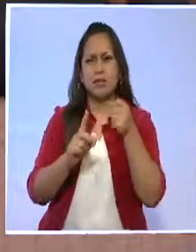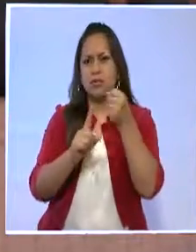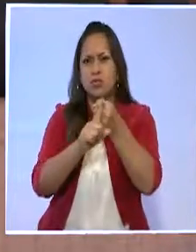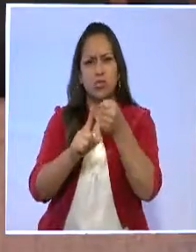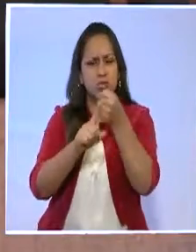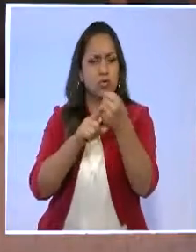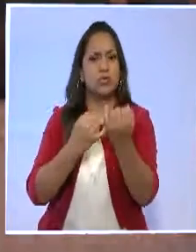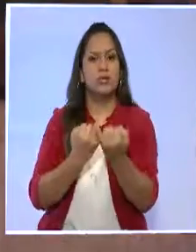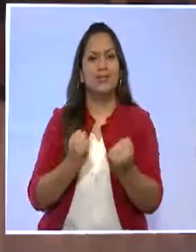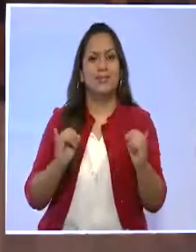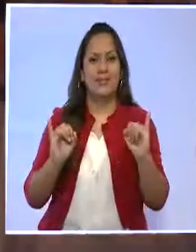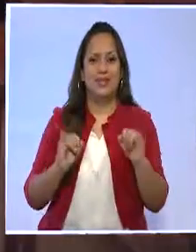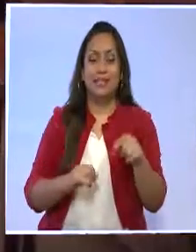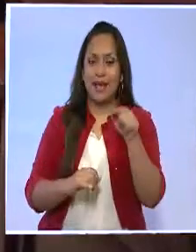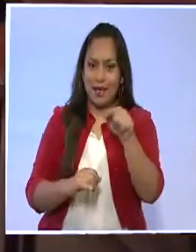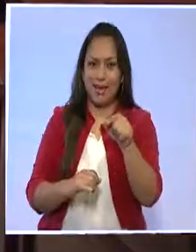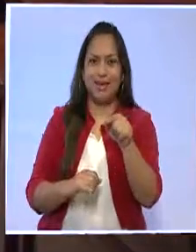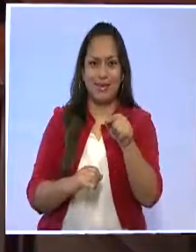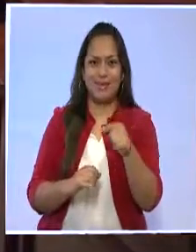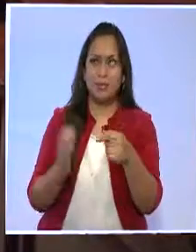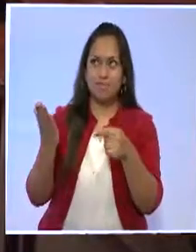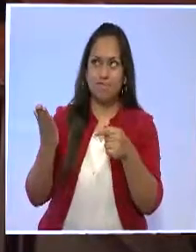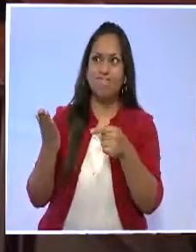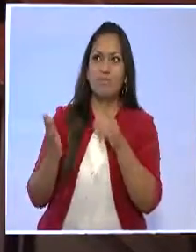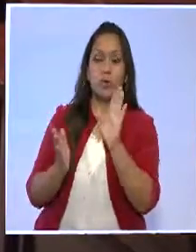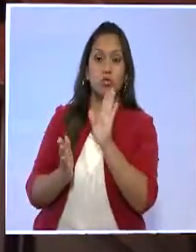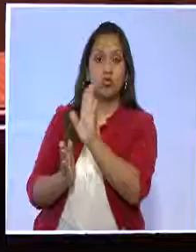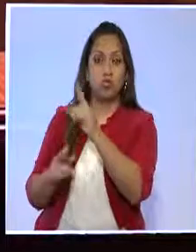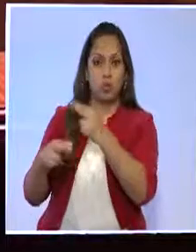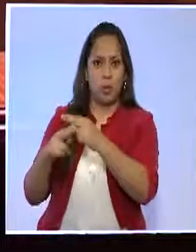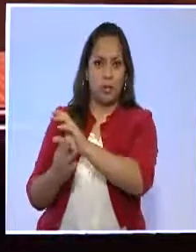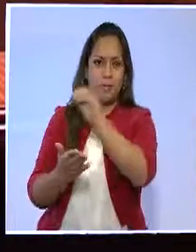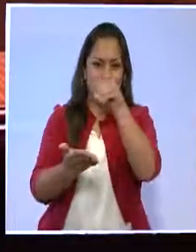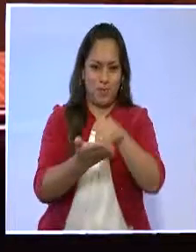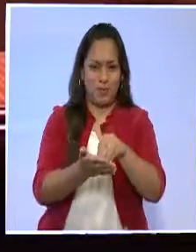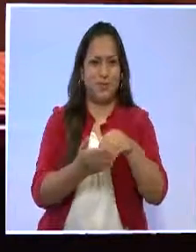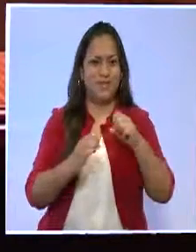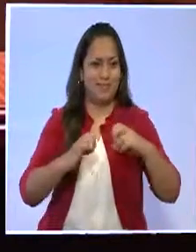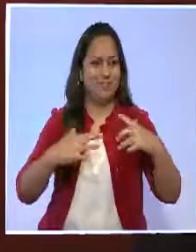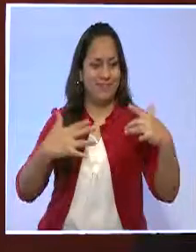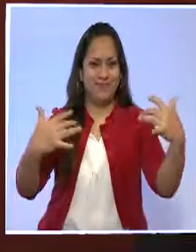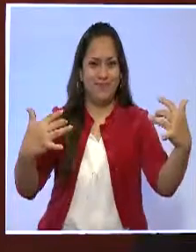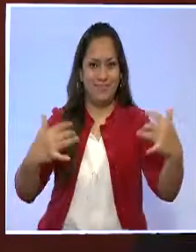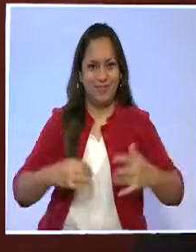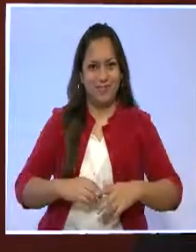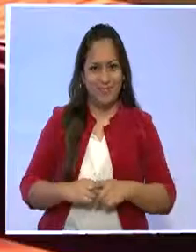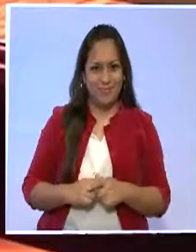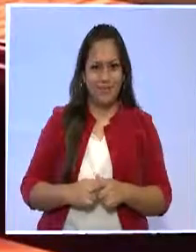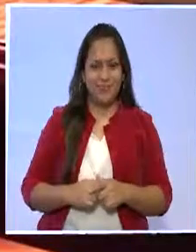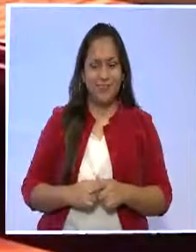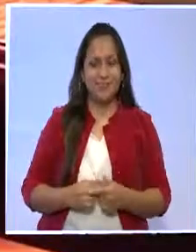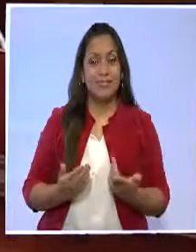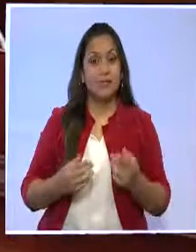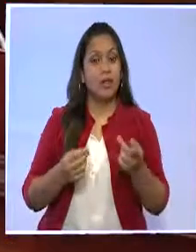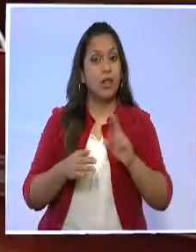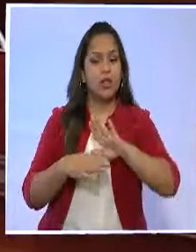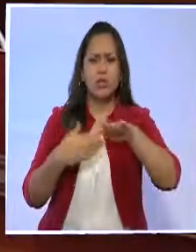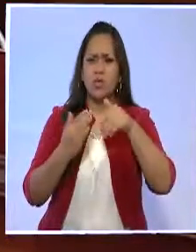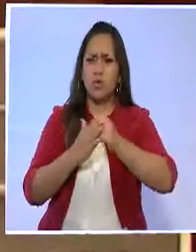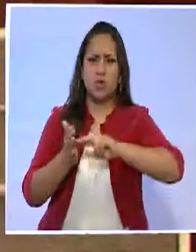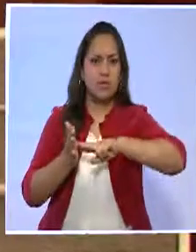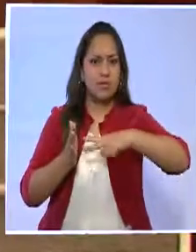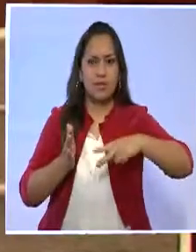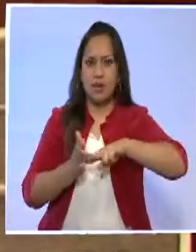antecedentes le ponen a este salón el nombre de josé mejía lequerica te pusieron toda la tecnología